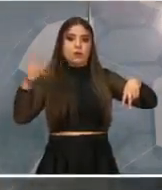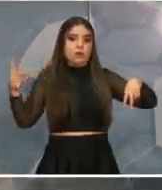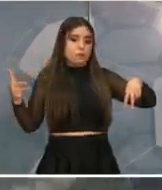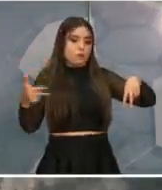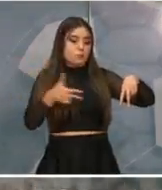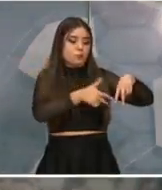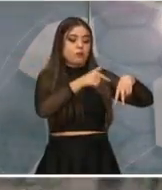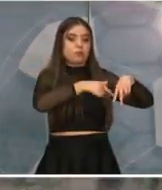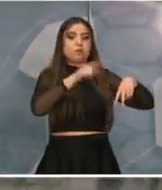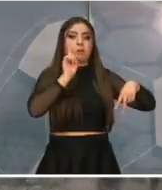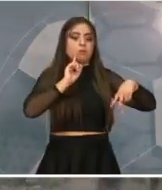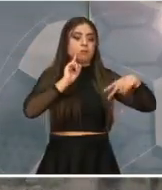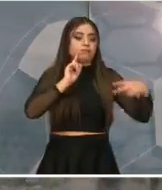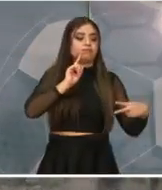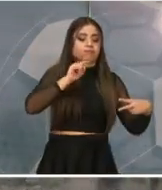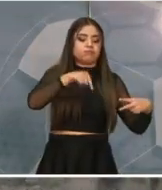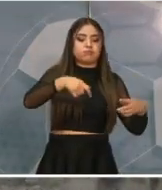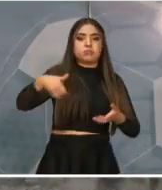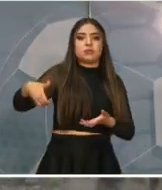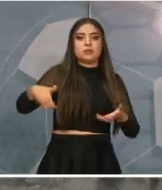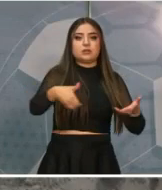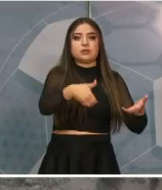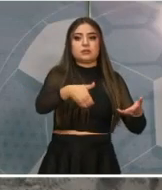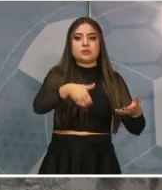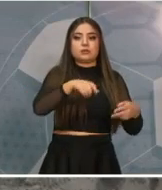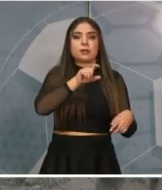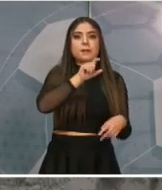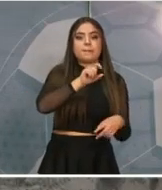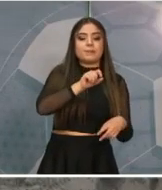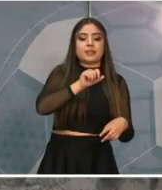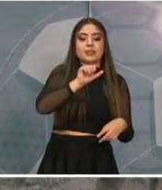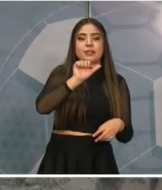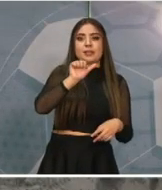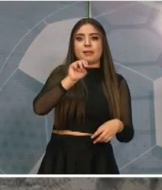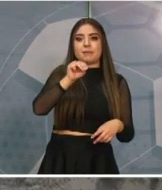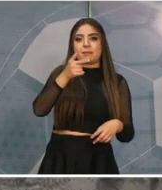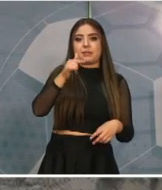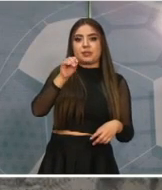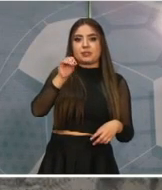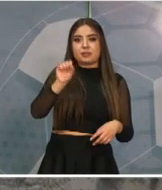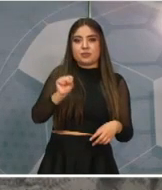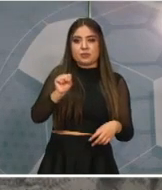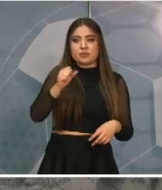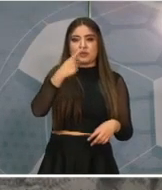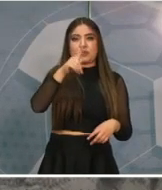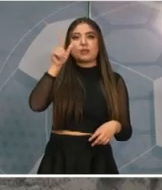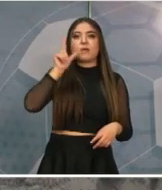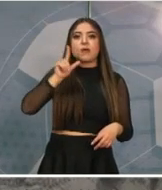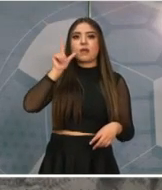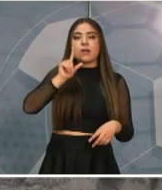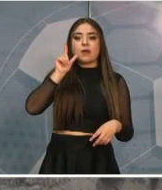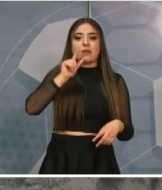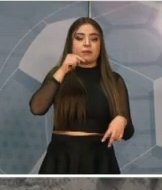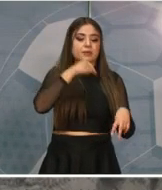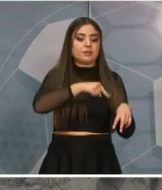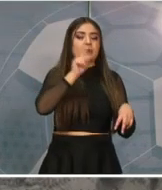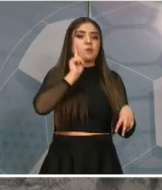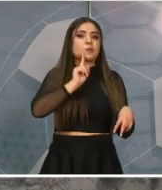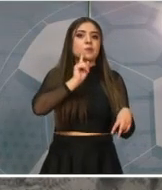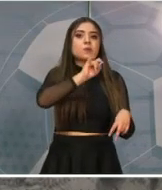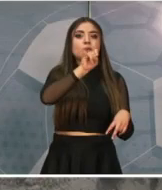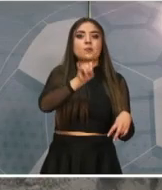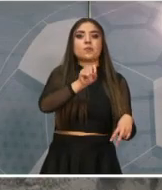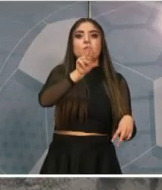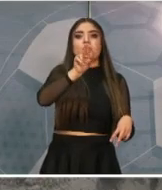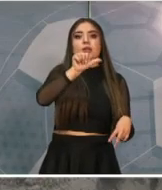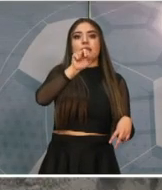a la localidad 20 amigos en lerdo julián acuña de 52 años como fue identificada caminaba sobre la